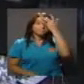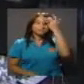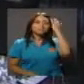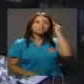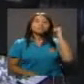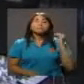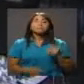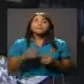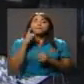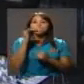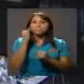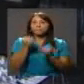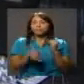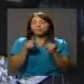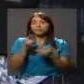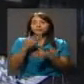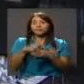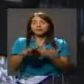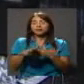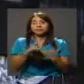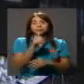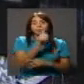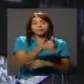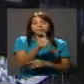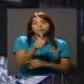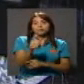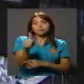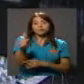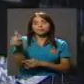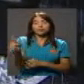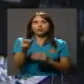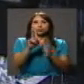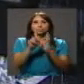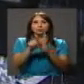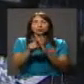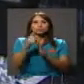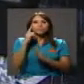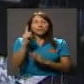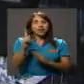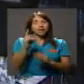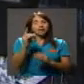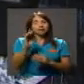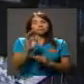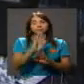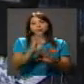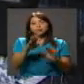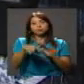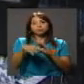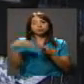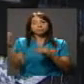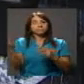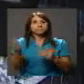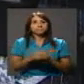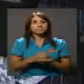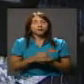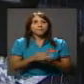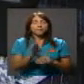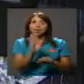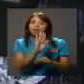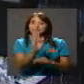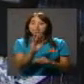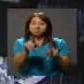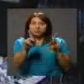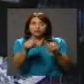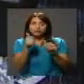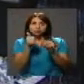para cerrar este bloque cada candidato tendrá dos minutos para despedirse de sus audiencias y en este momento le